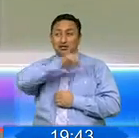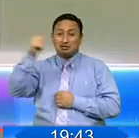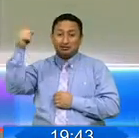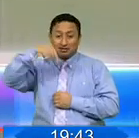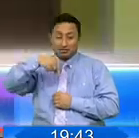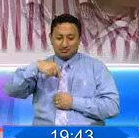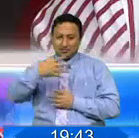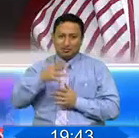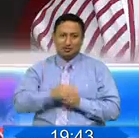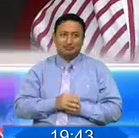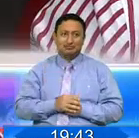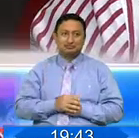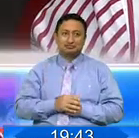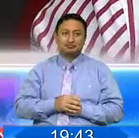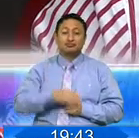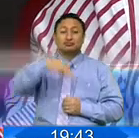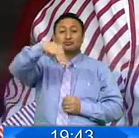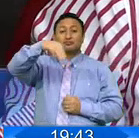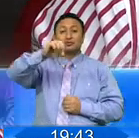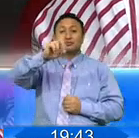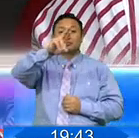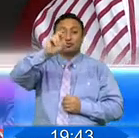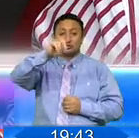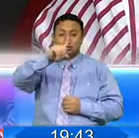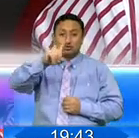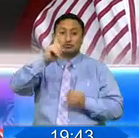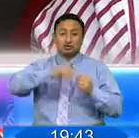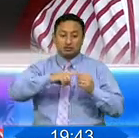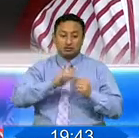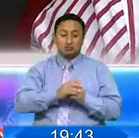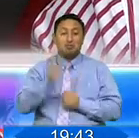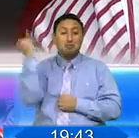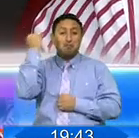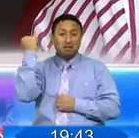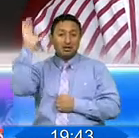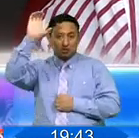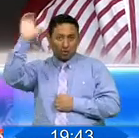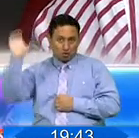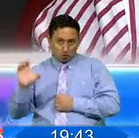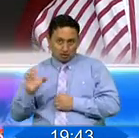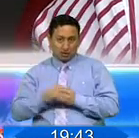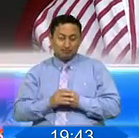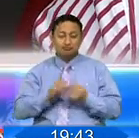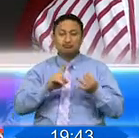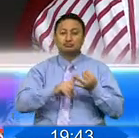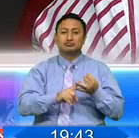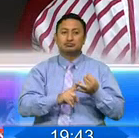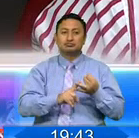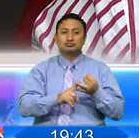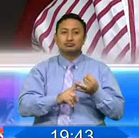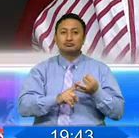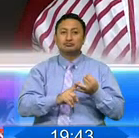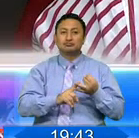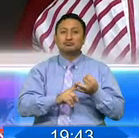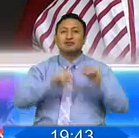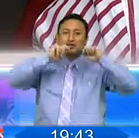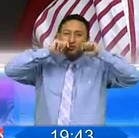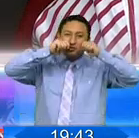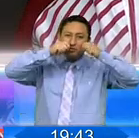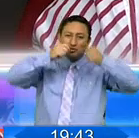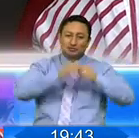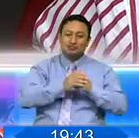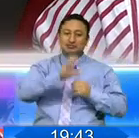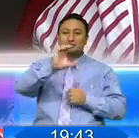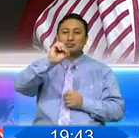aquí. De morocho, que son quiteñas, de verde traídas de la costa, de choclo, de